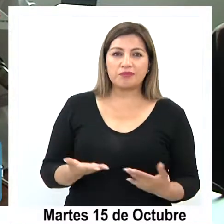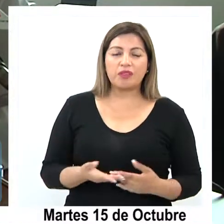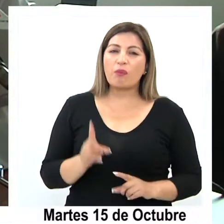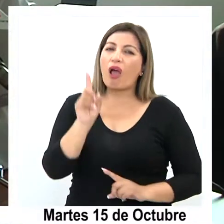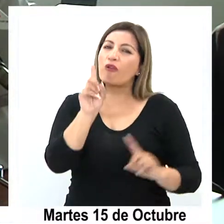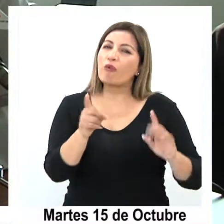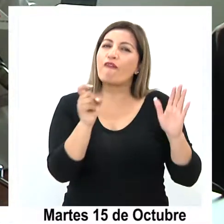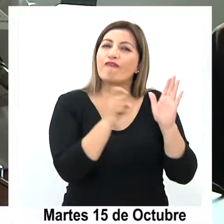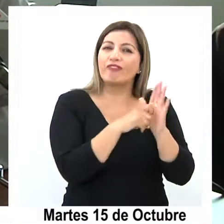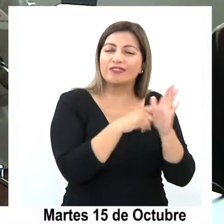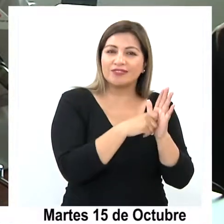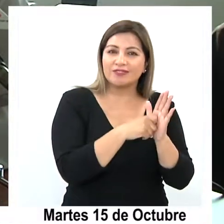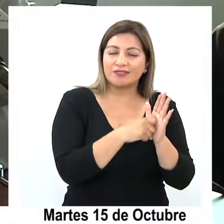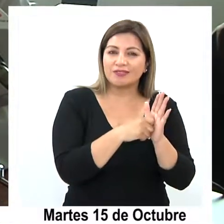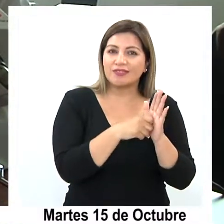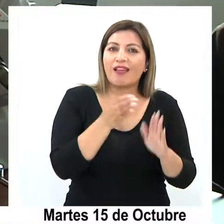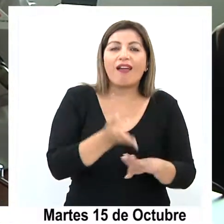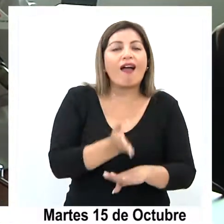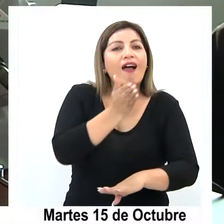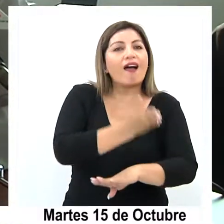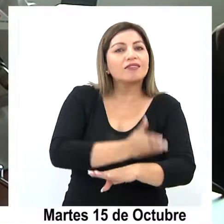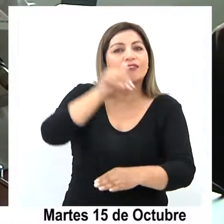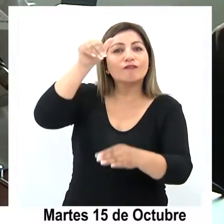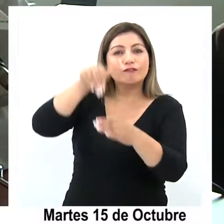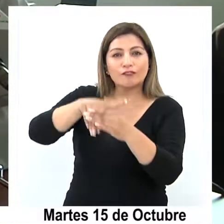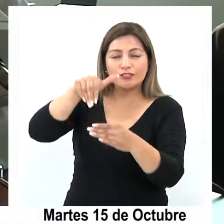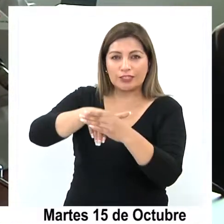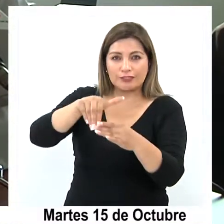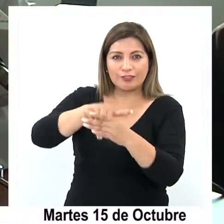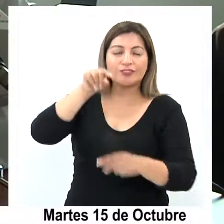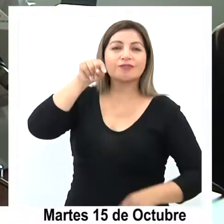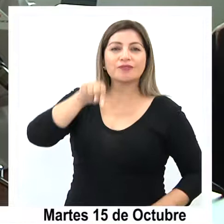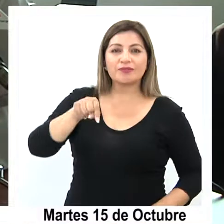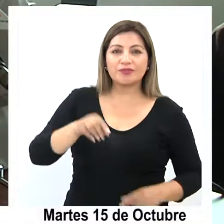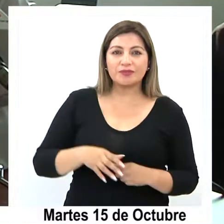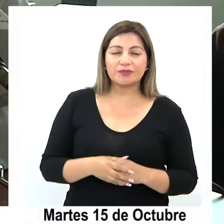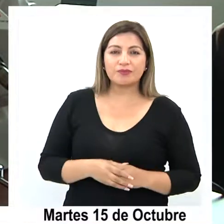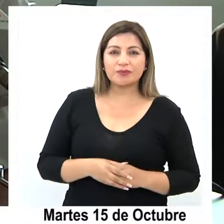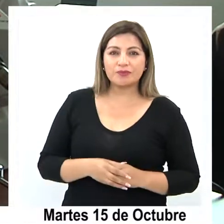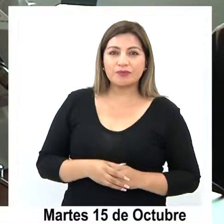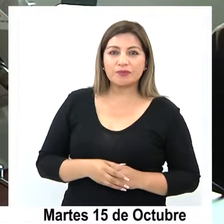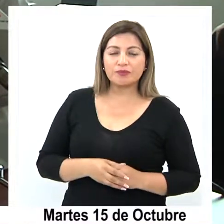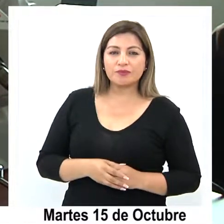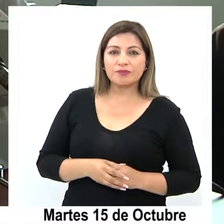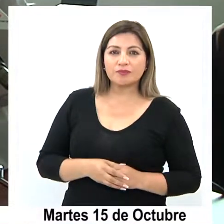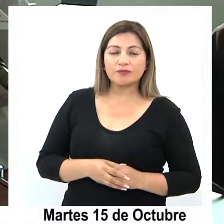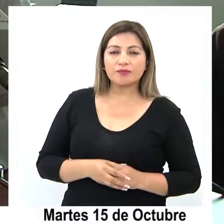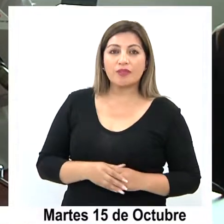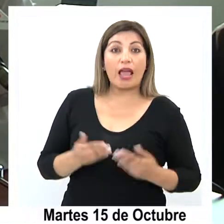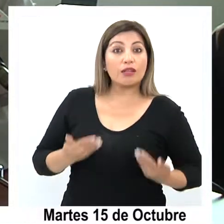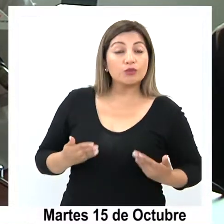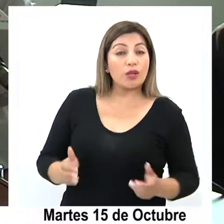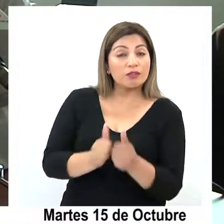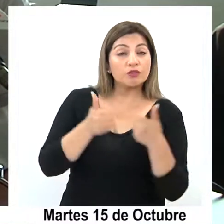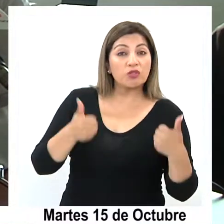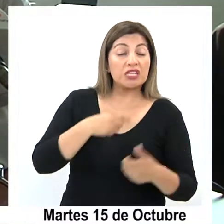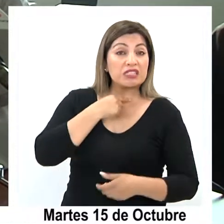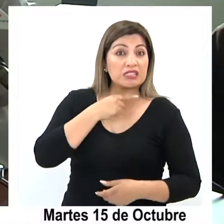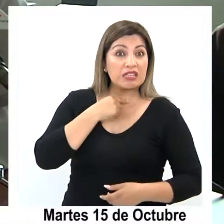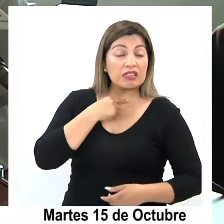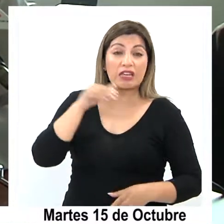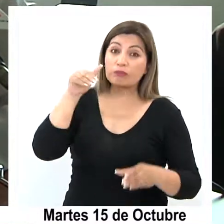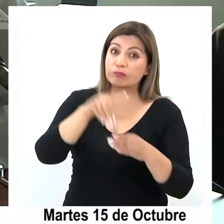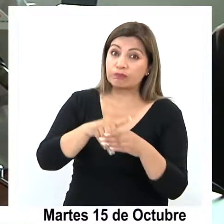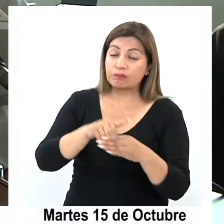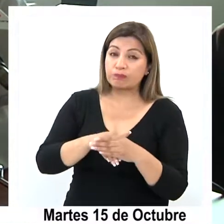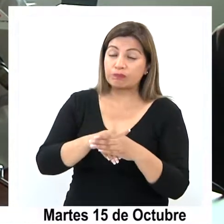ciertos plazos previos a las elecciones en los cuales las actuales autoridades que quieran ir a